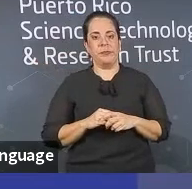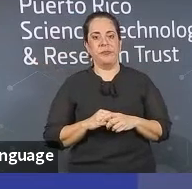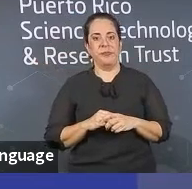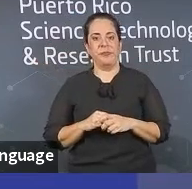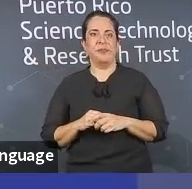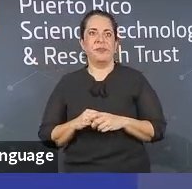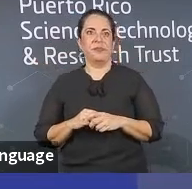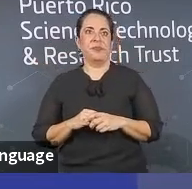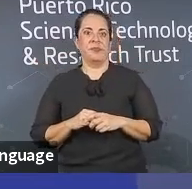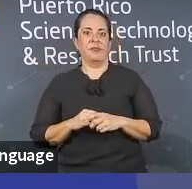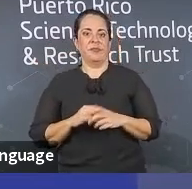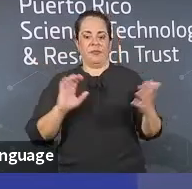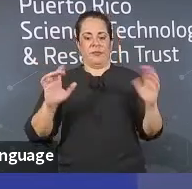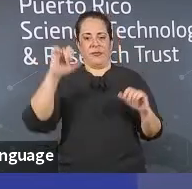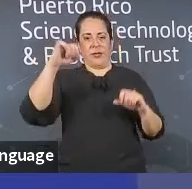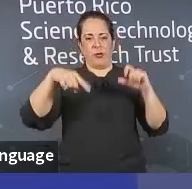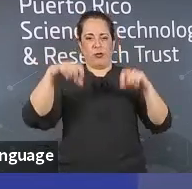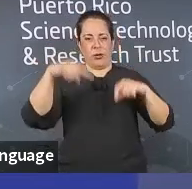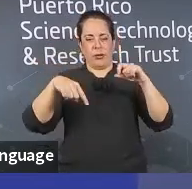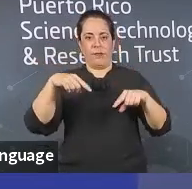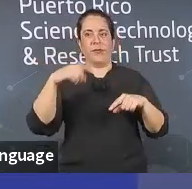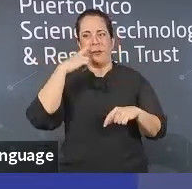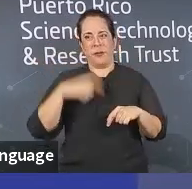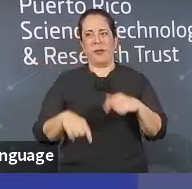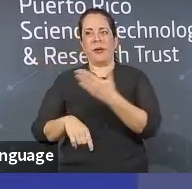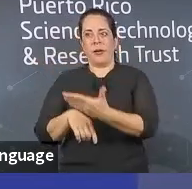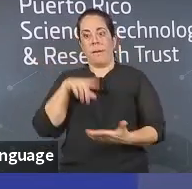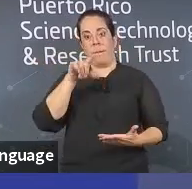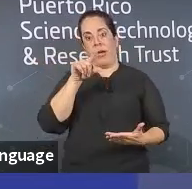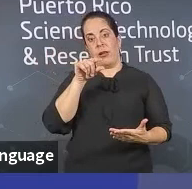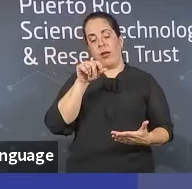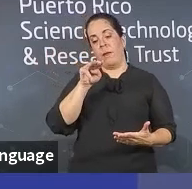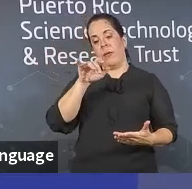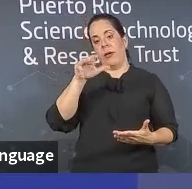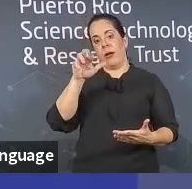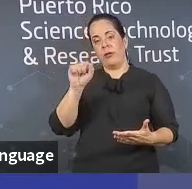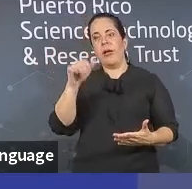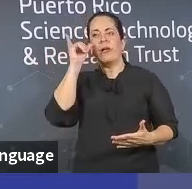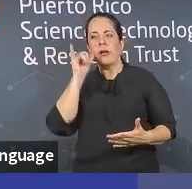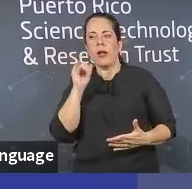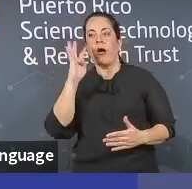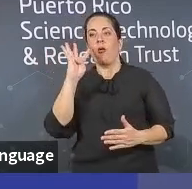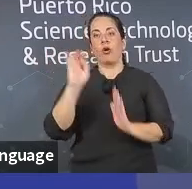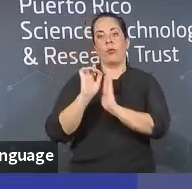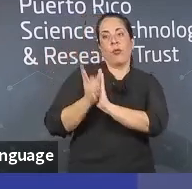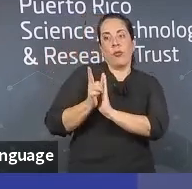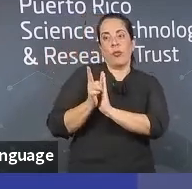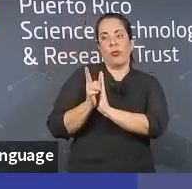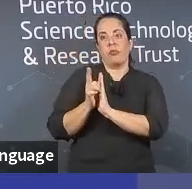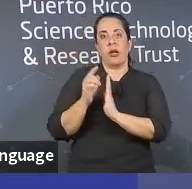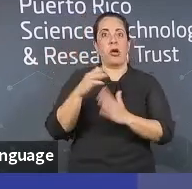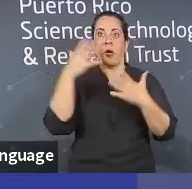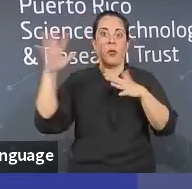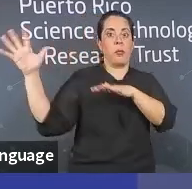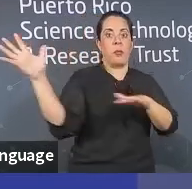a las gotas vistas. Entonces, como verán aquí, 20 micras se tarda más o menos 4 minutos sin ningún viento en